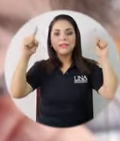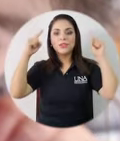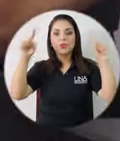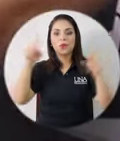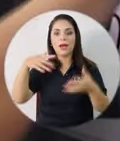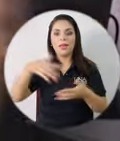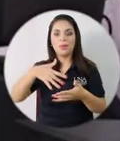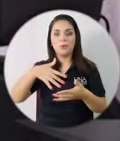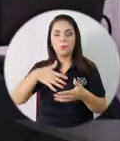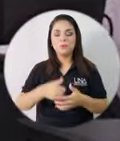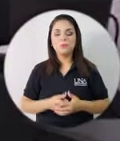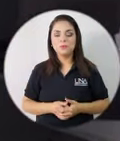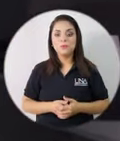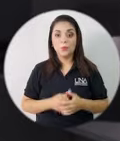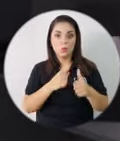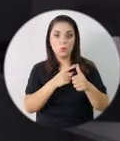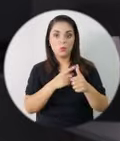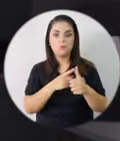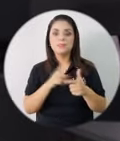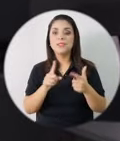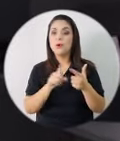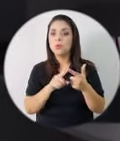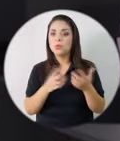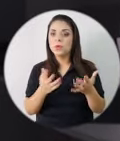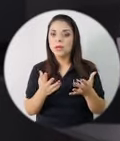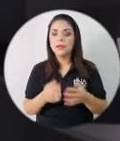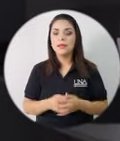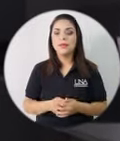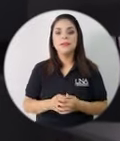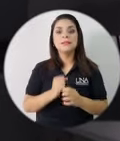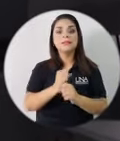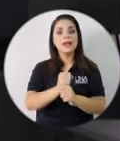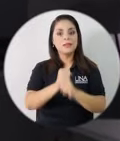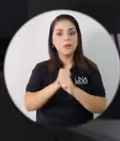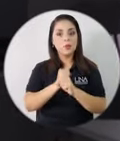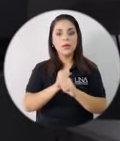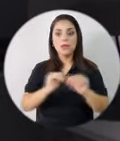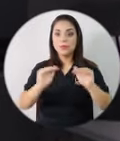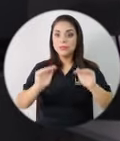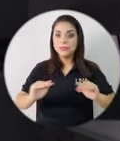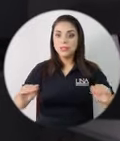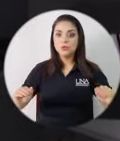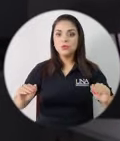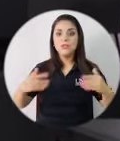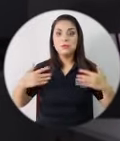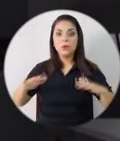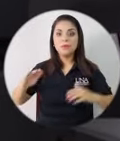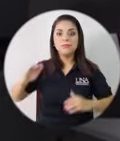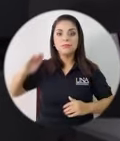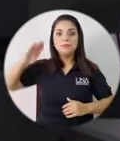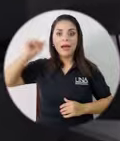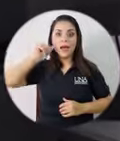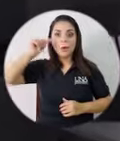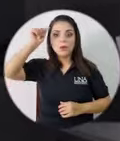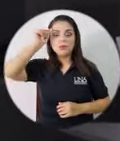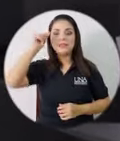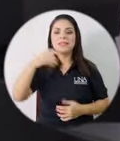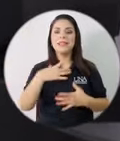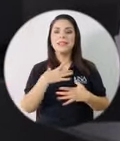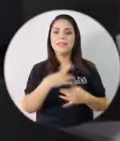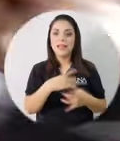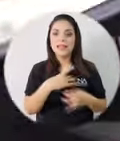uno. Otra cosa, se asegura que los niños y las niñas cuando son adultos se interesan por